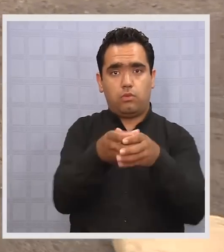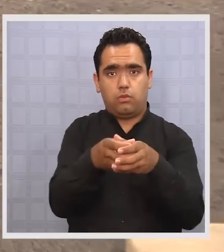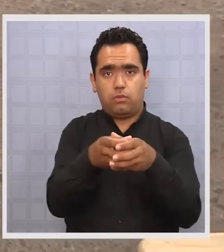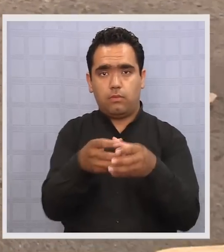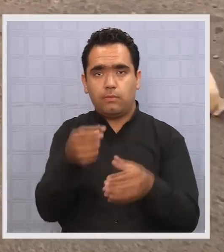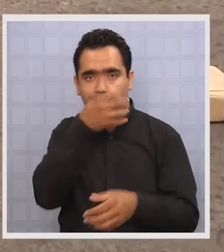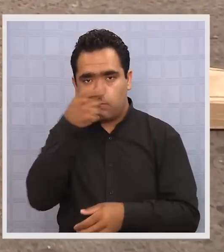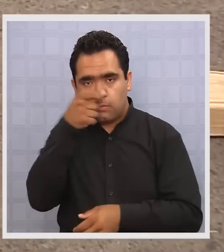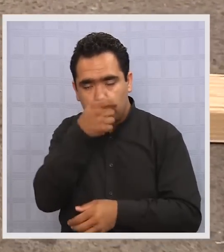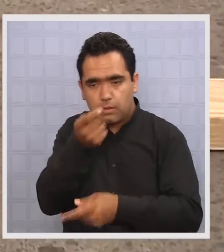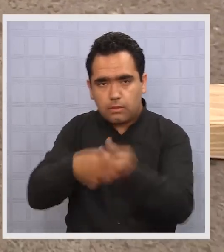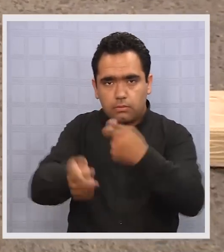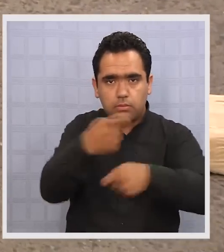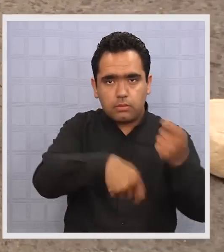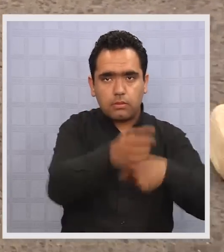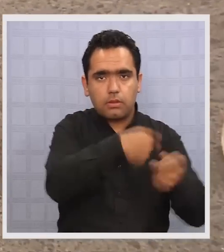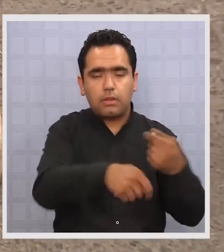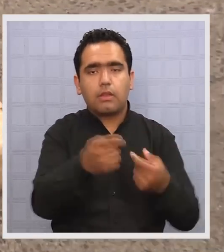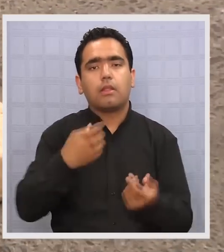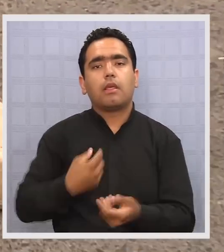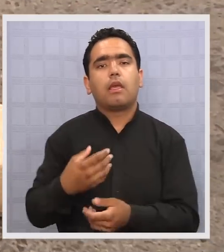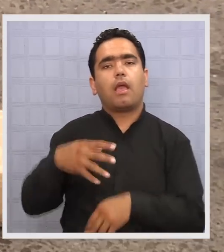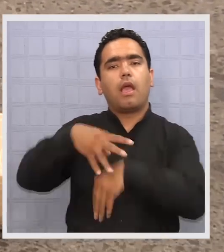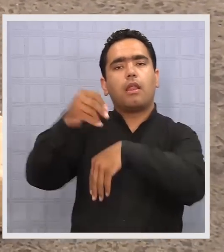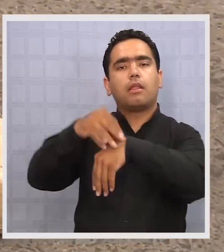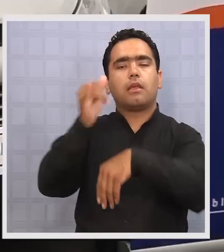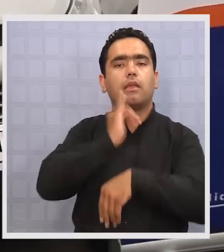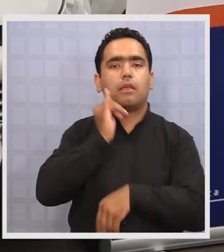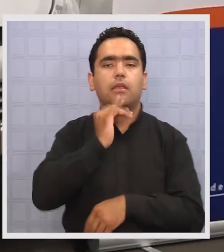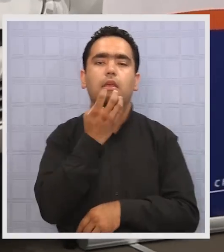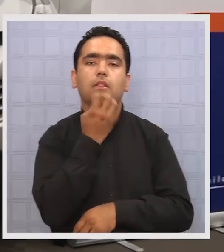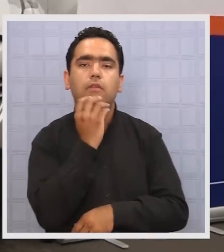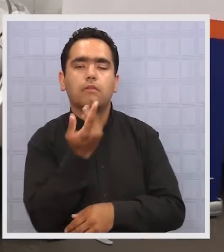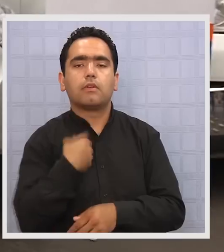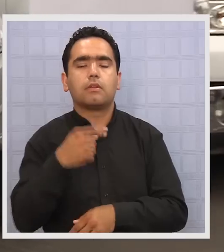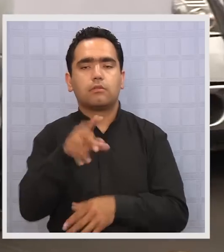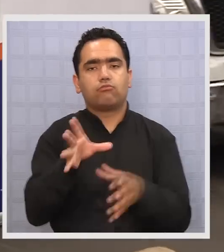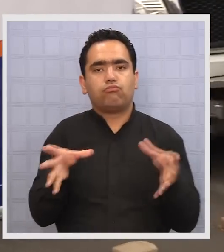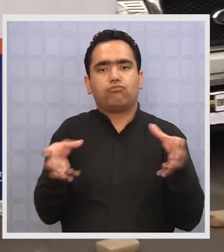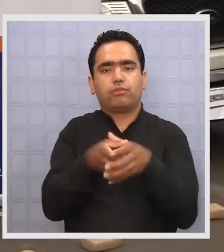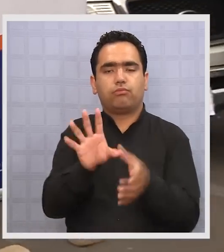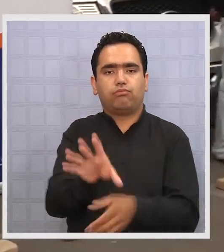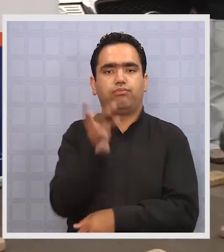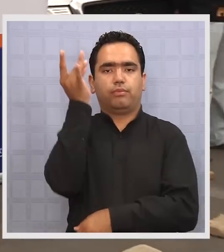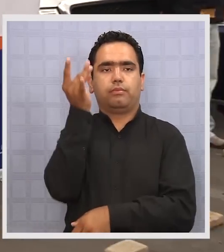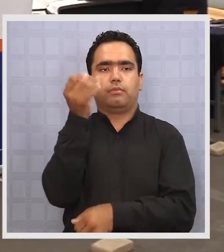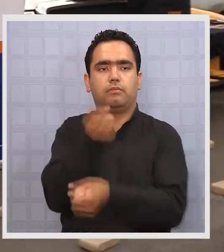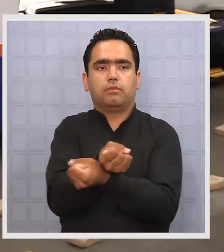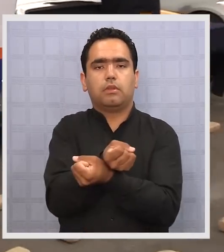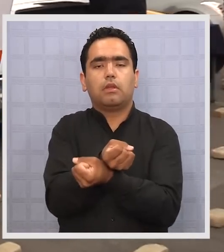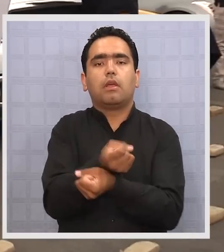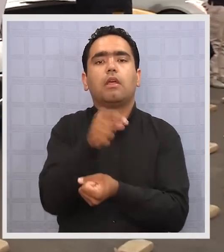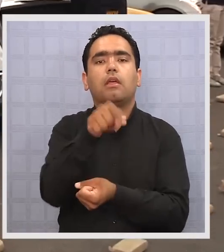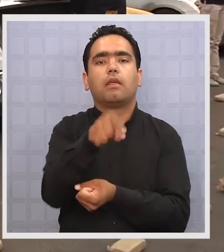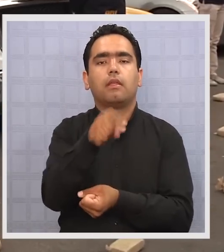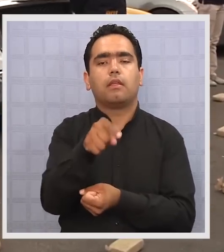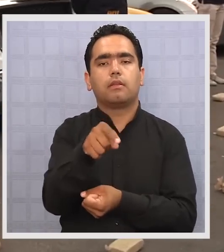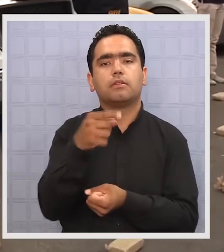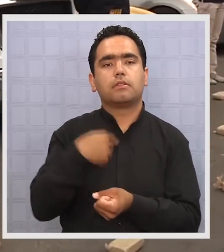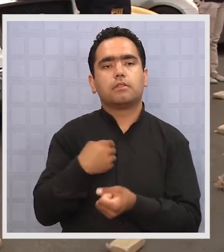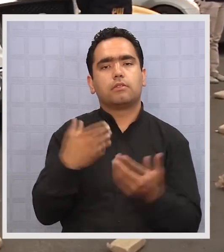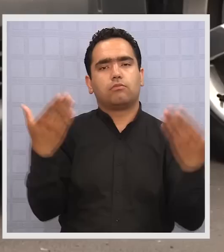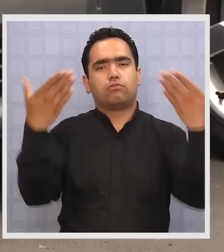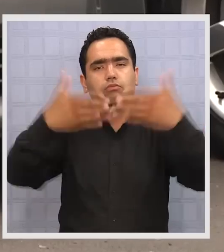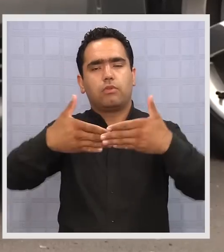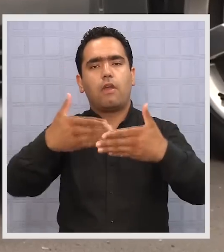traficantes de droga con integrantes de Arica, Iquique y Antofagasta fue destacada como un importante efecto del Plan Frontera